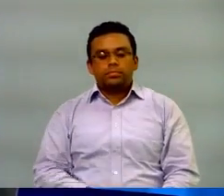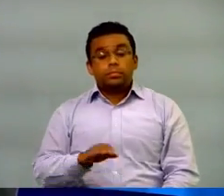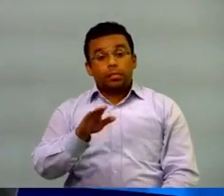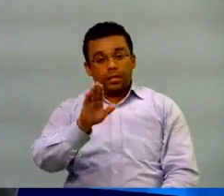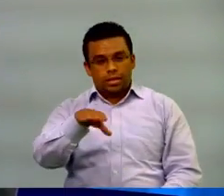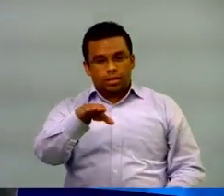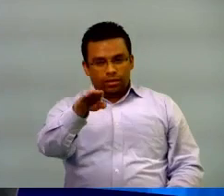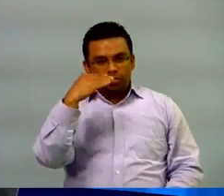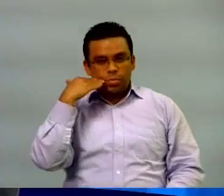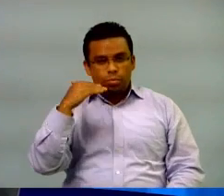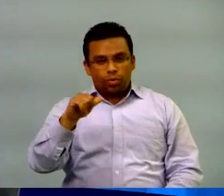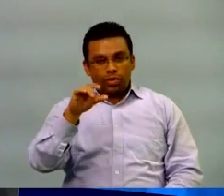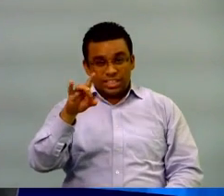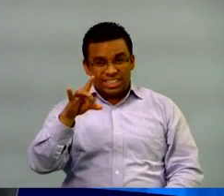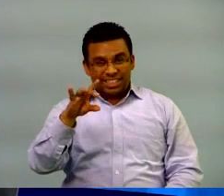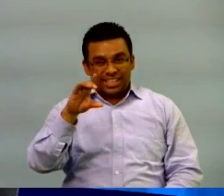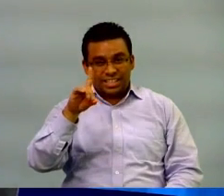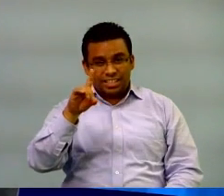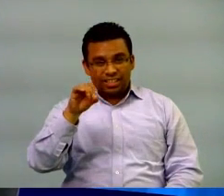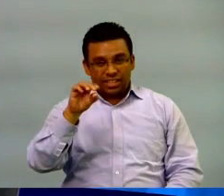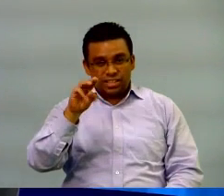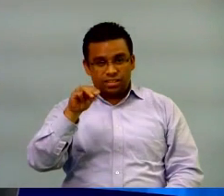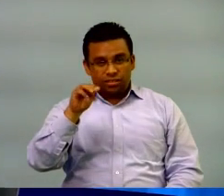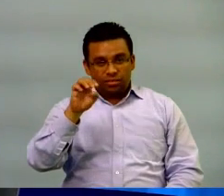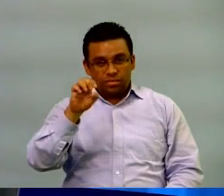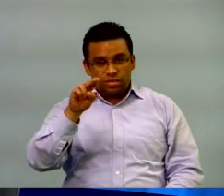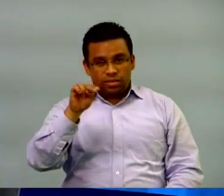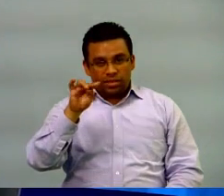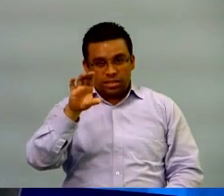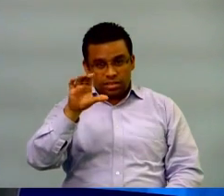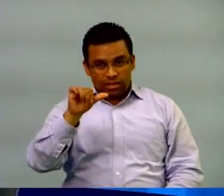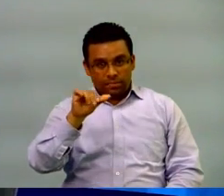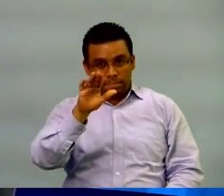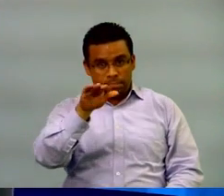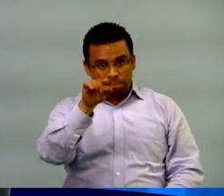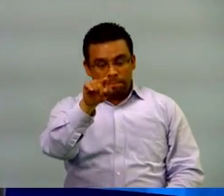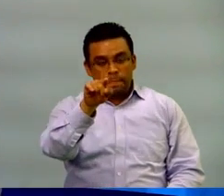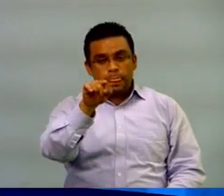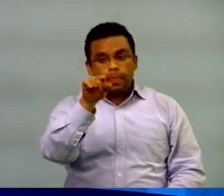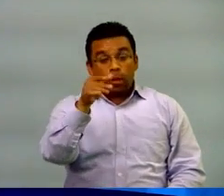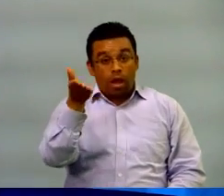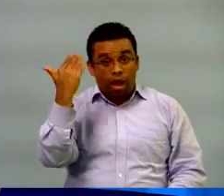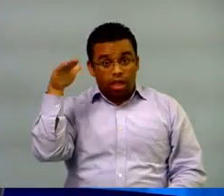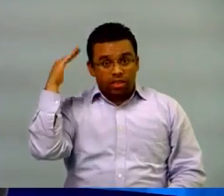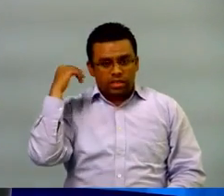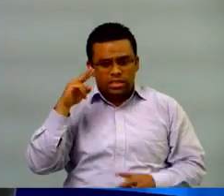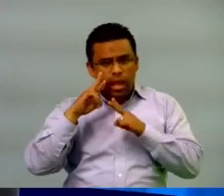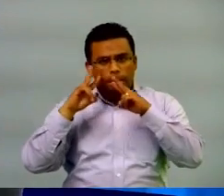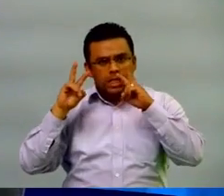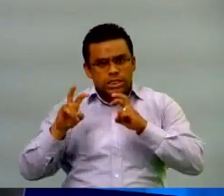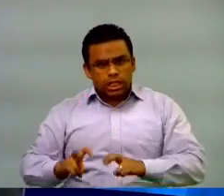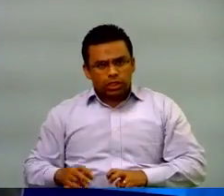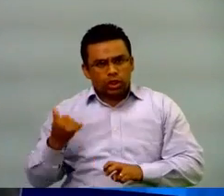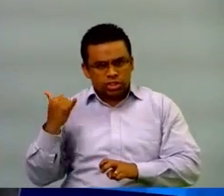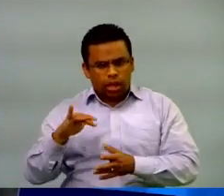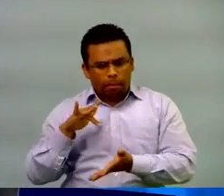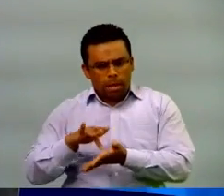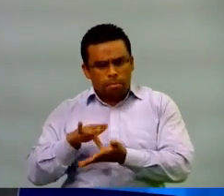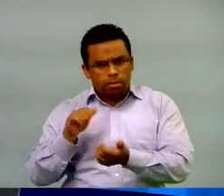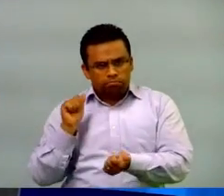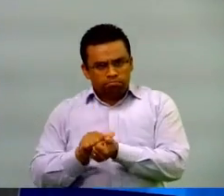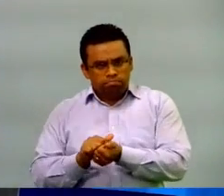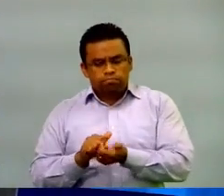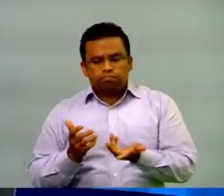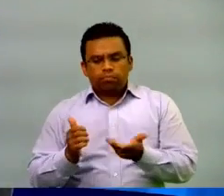la oportunidad de participar en diversas investigaciones, has tenido la oportunidad de conocer diferentes iniciativas y programas,